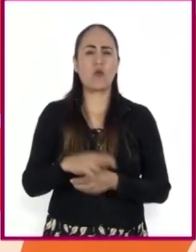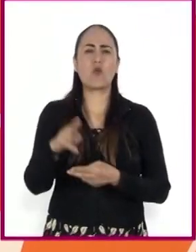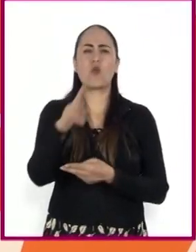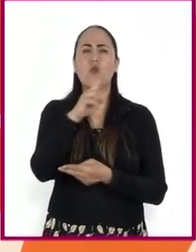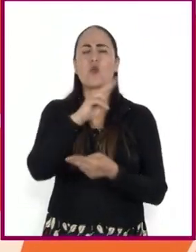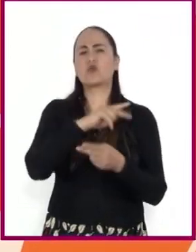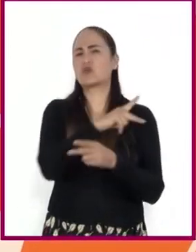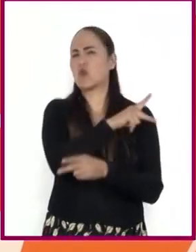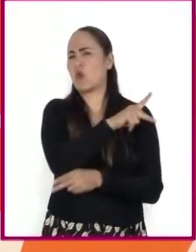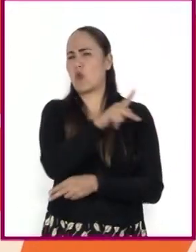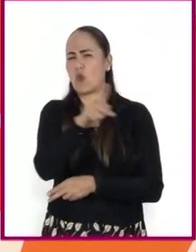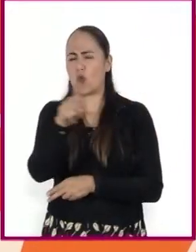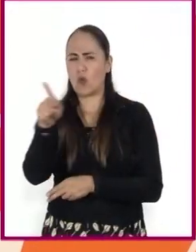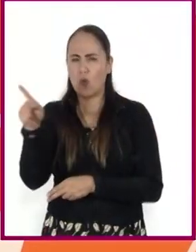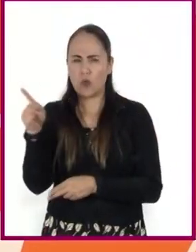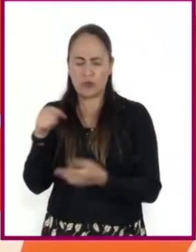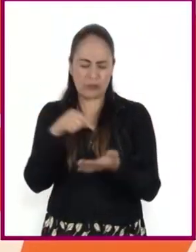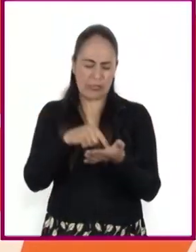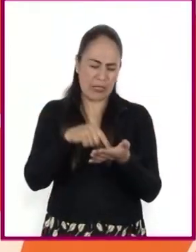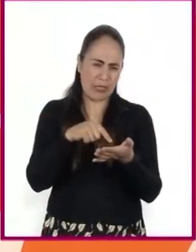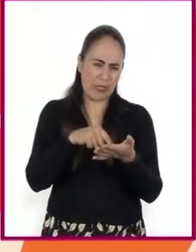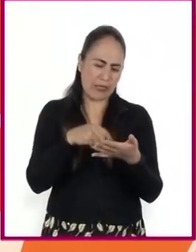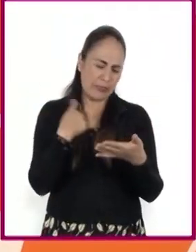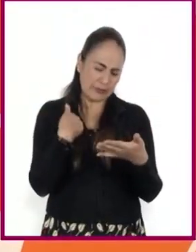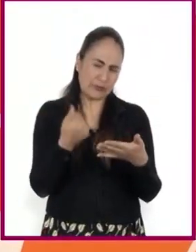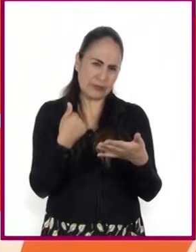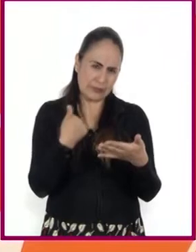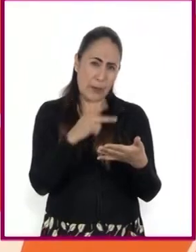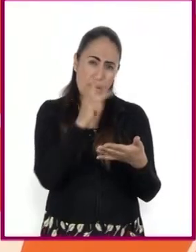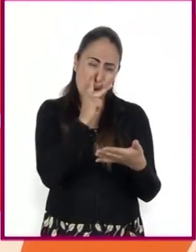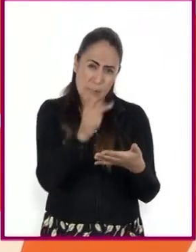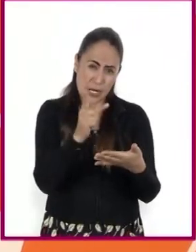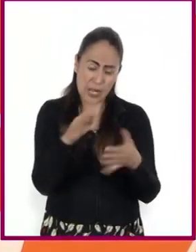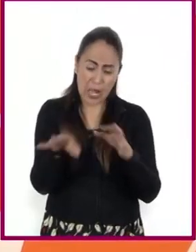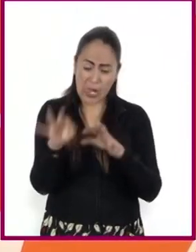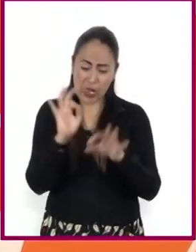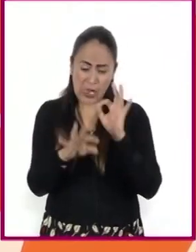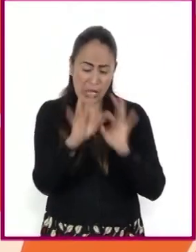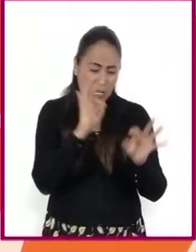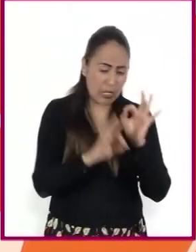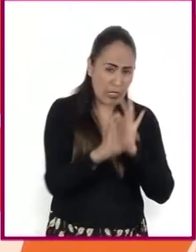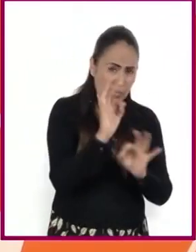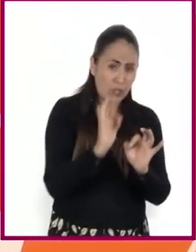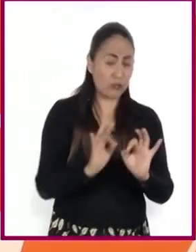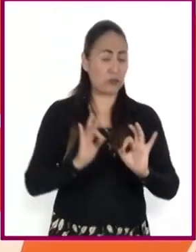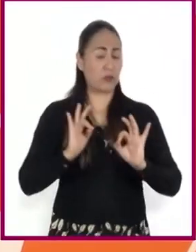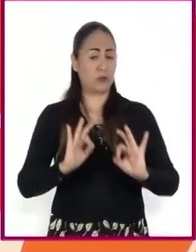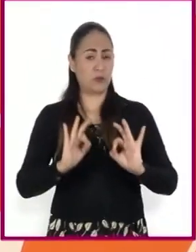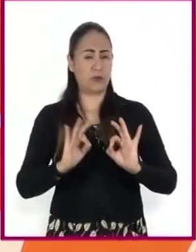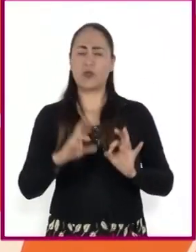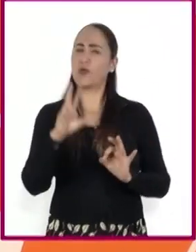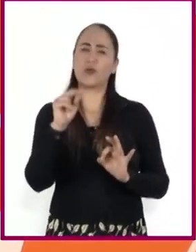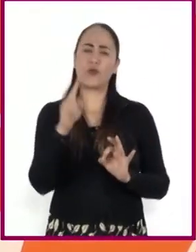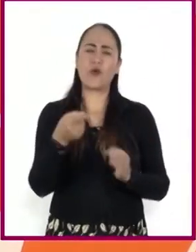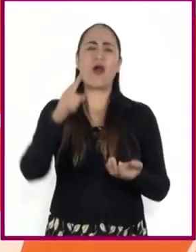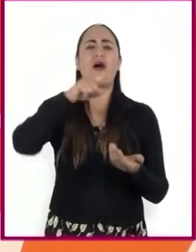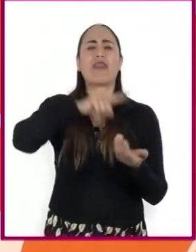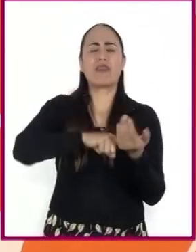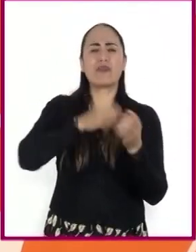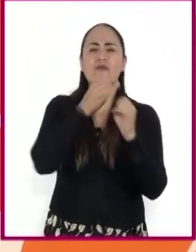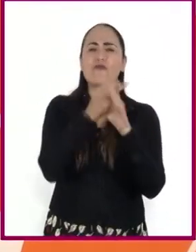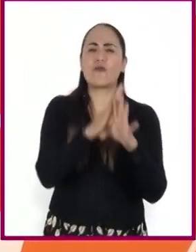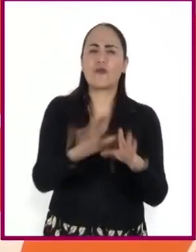u objetiva a una definición no es el vocabulario que se emplea para redactarla, sino la información que